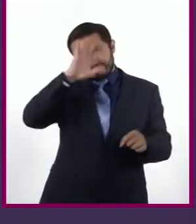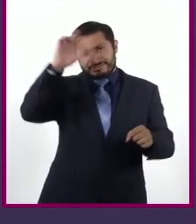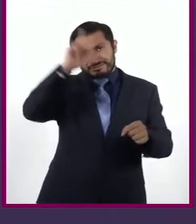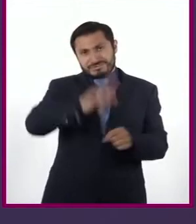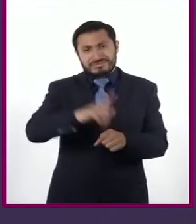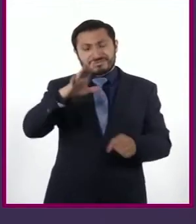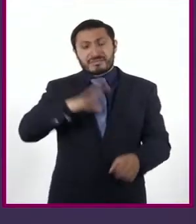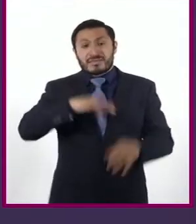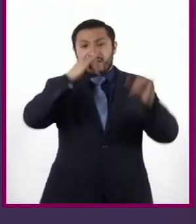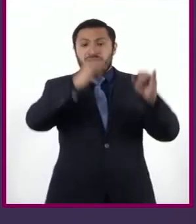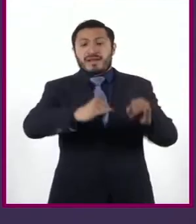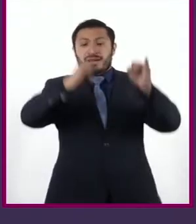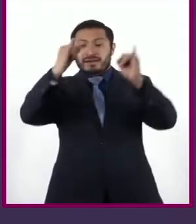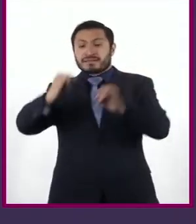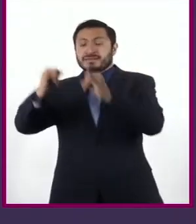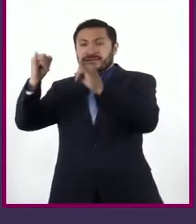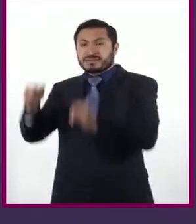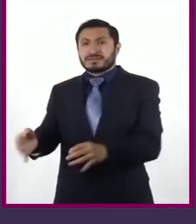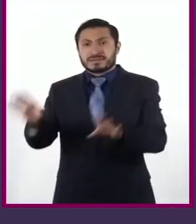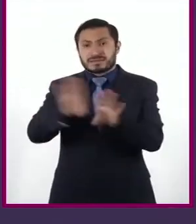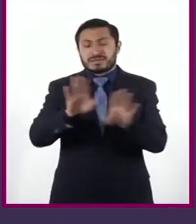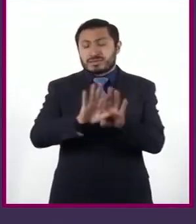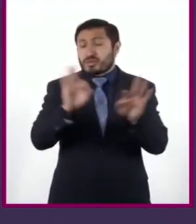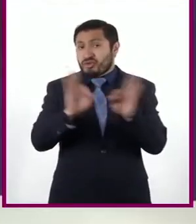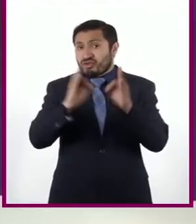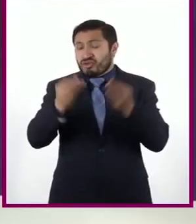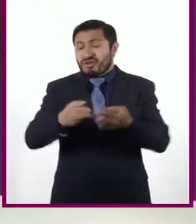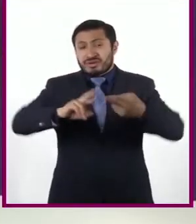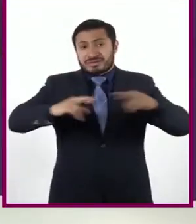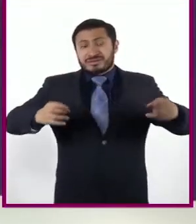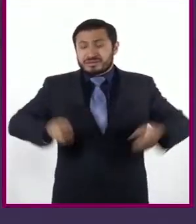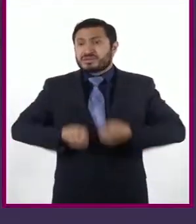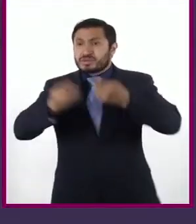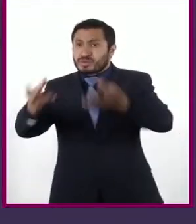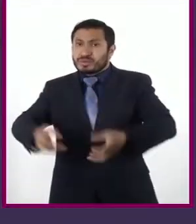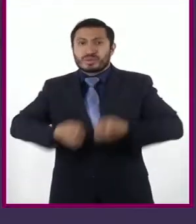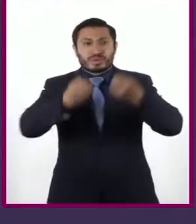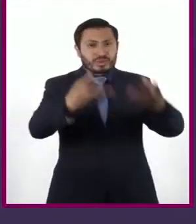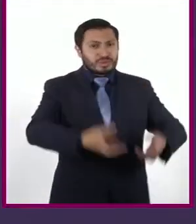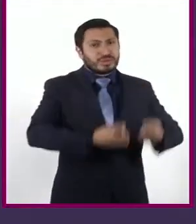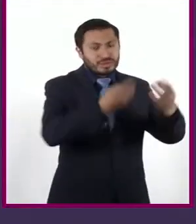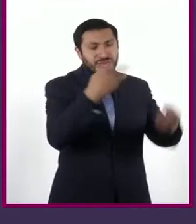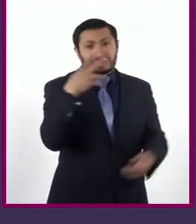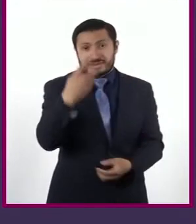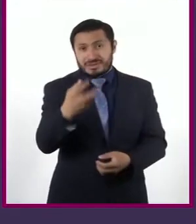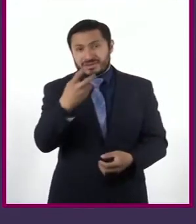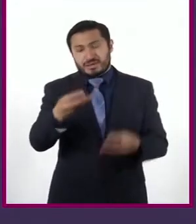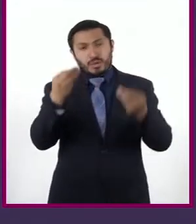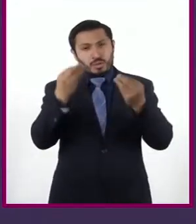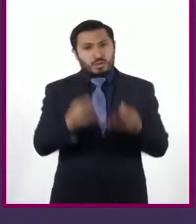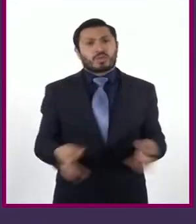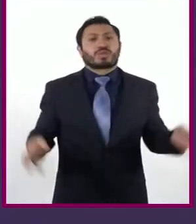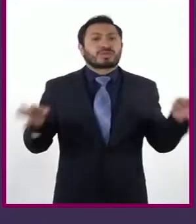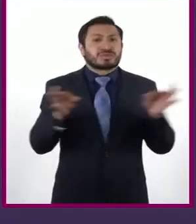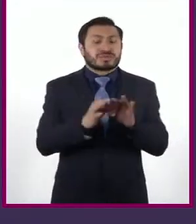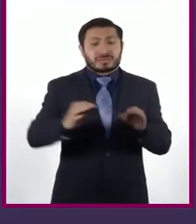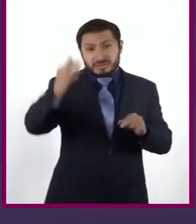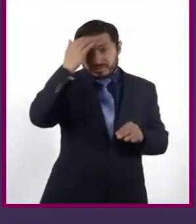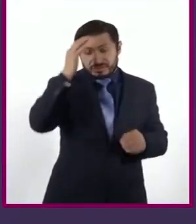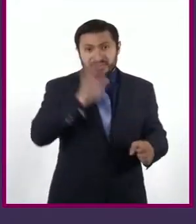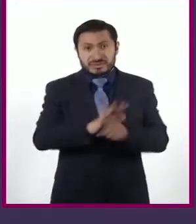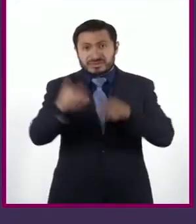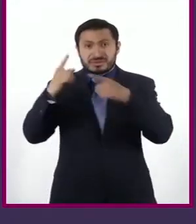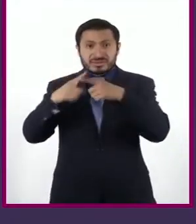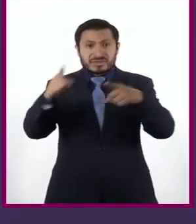da una identidad y nos provee de formas de relacionarnos entre nosotros. Por ello, es tan importante conocer las